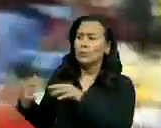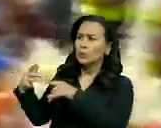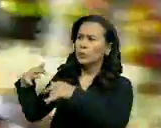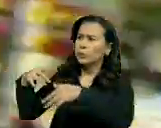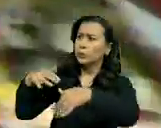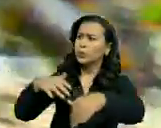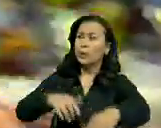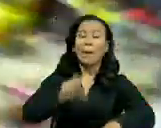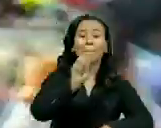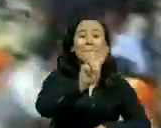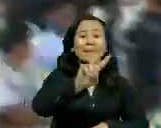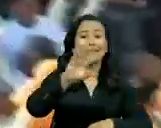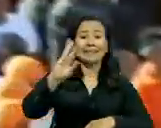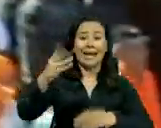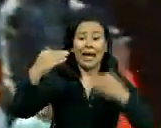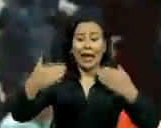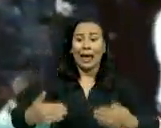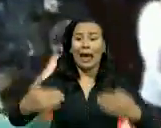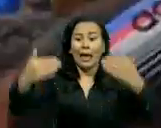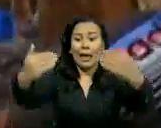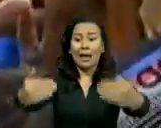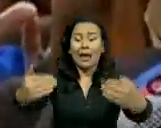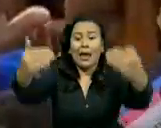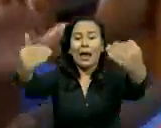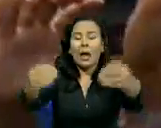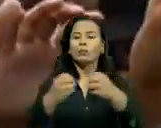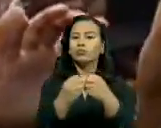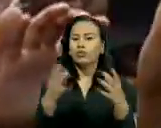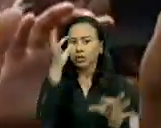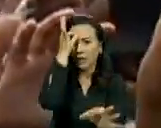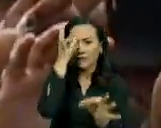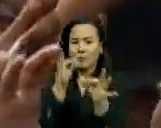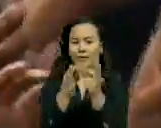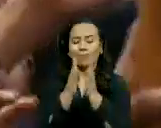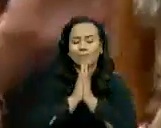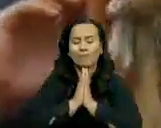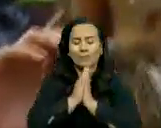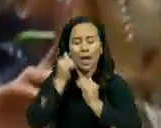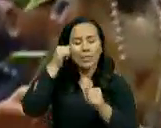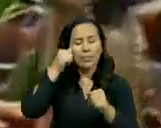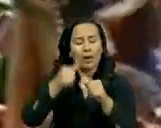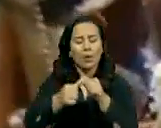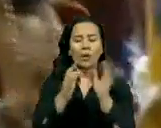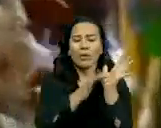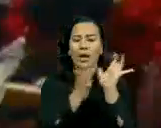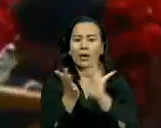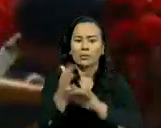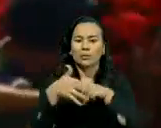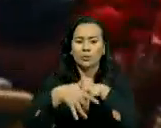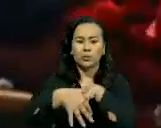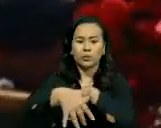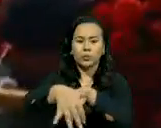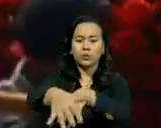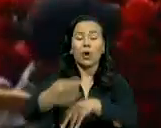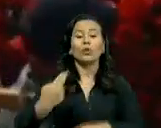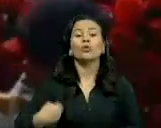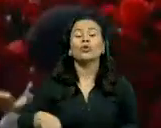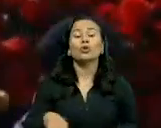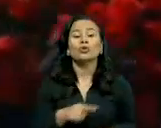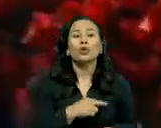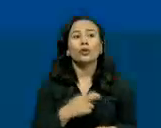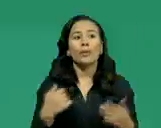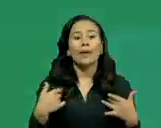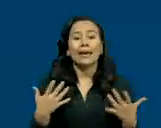de 26 cuadras en un gran acto de fe para recordar el Vía Crucis de Jesucristo. Nosotros hemos querido con